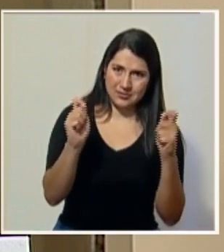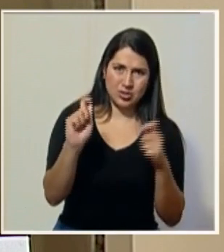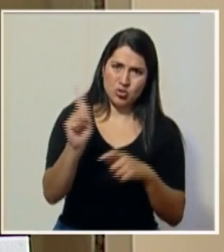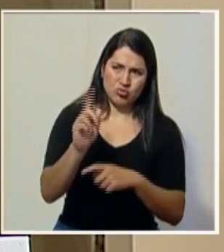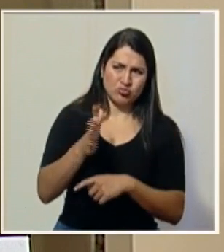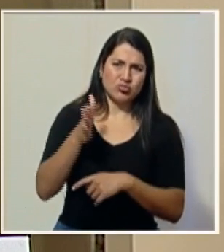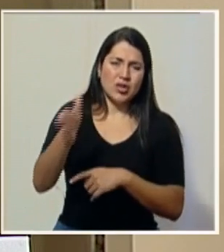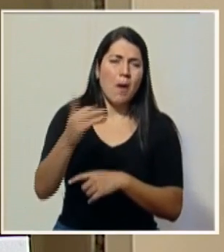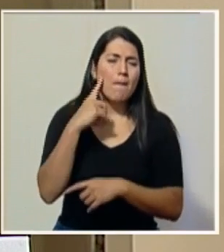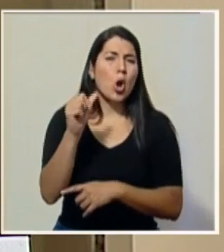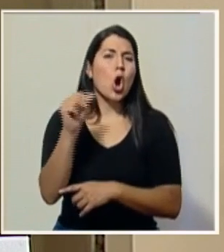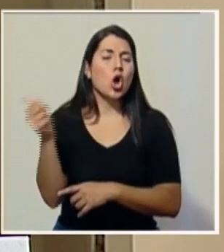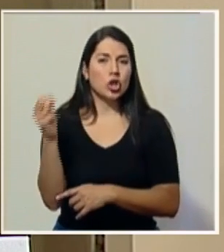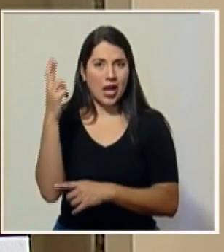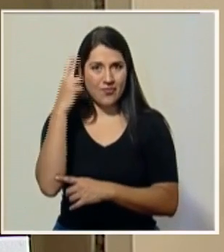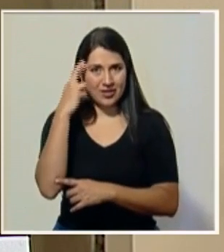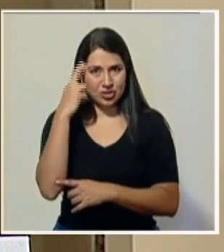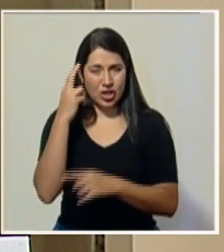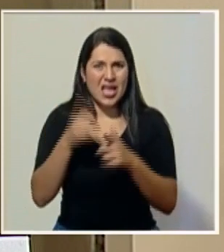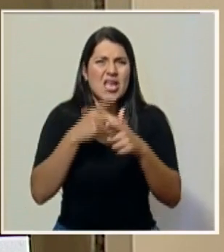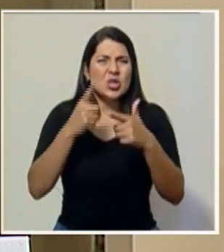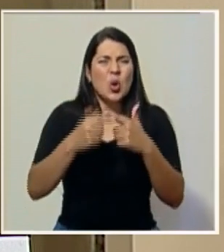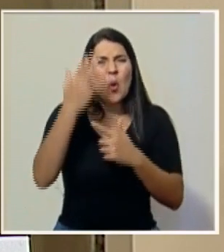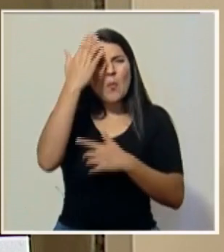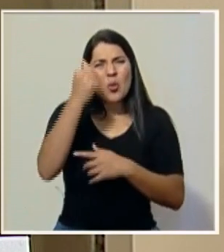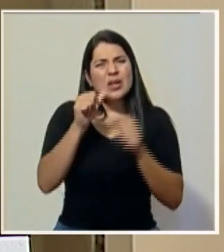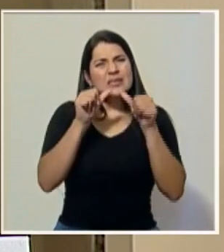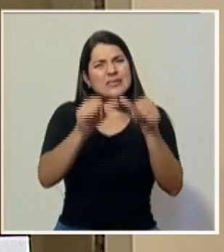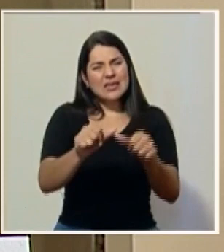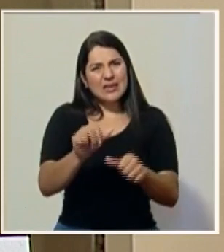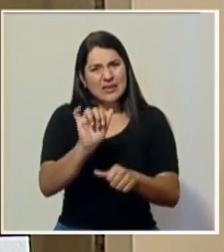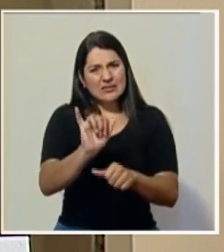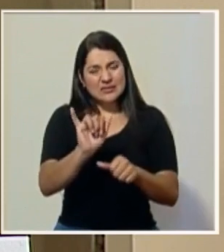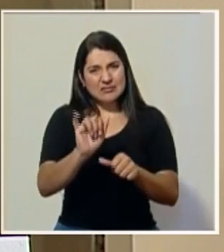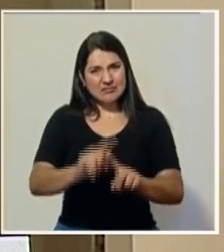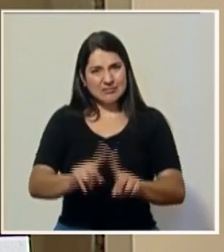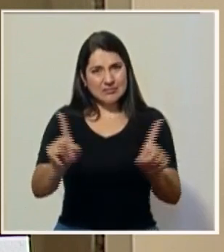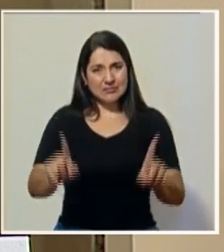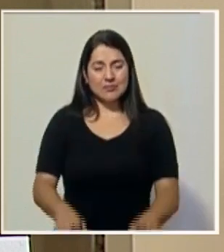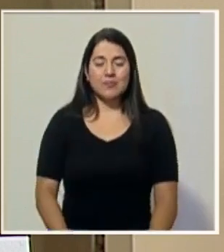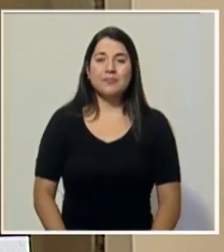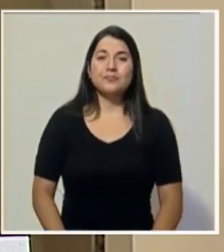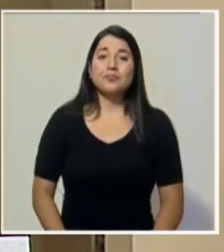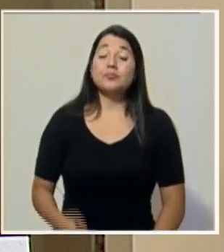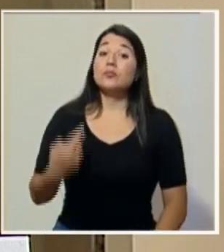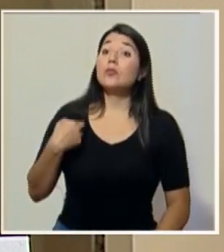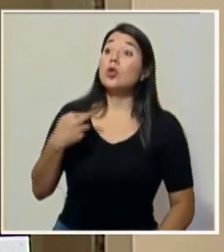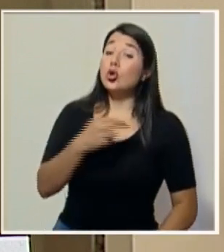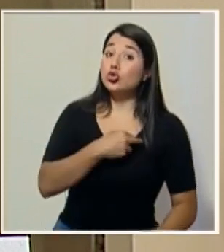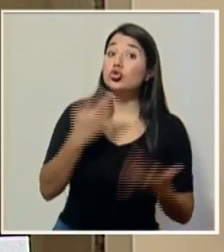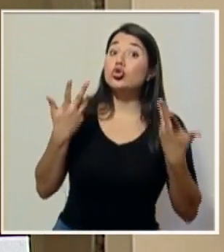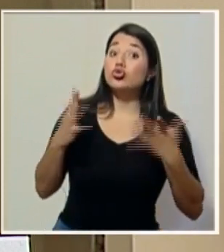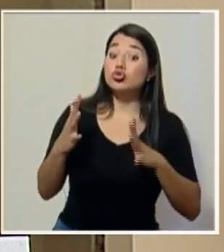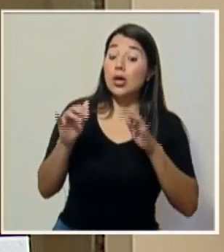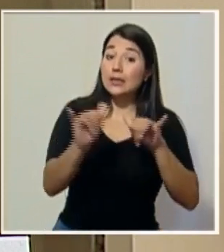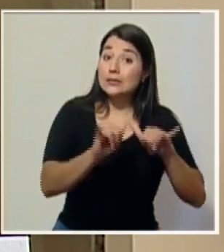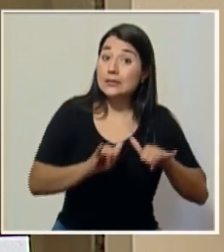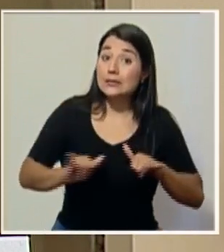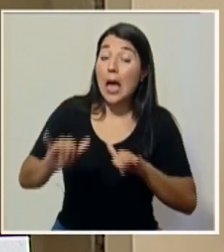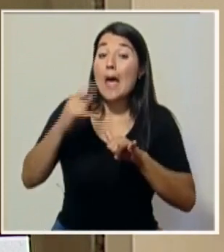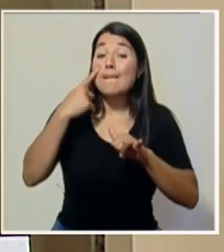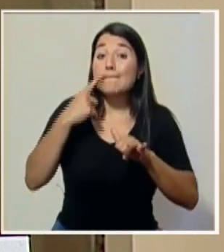por distintas razones. ¿Por qué mantener esa diferencia? Hemos unificado para la fase